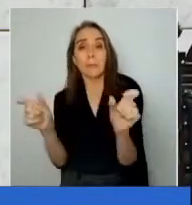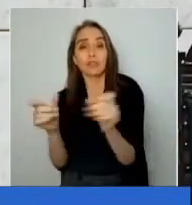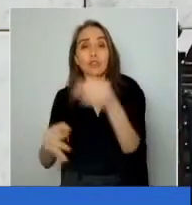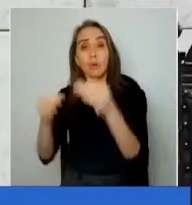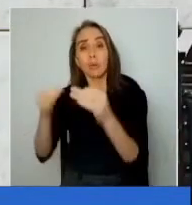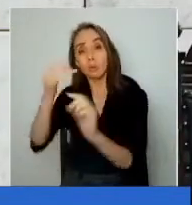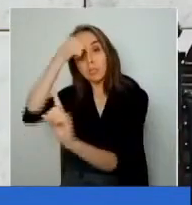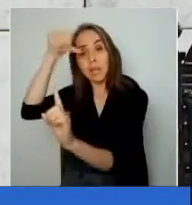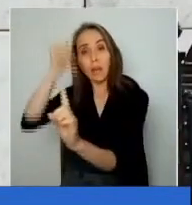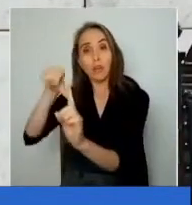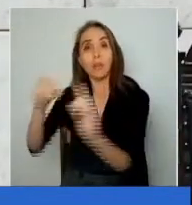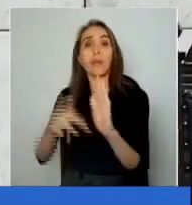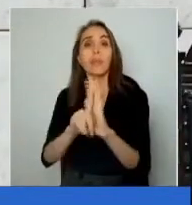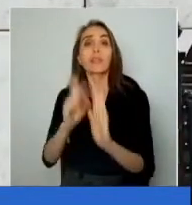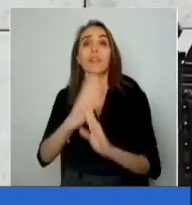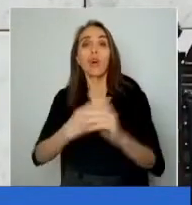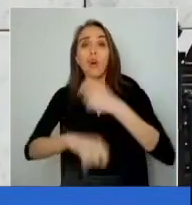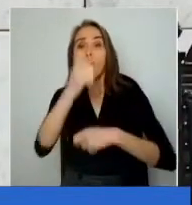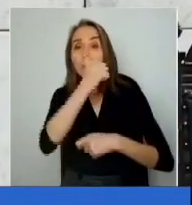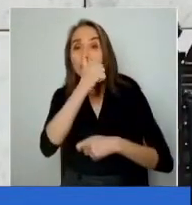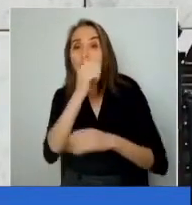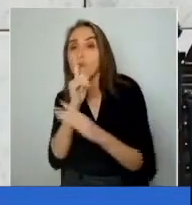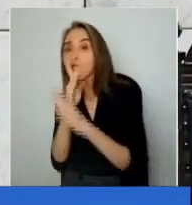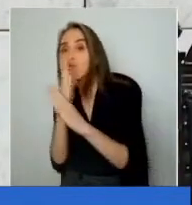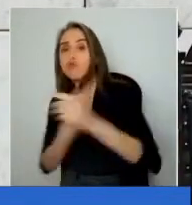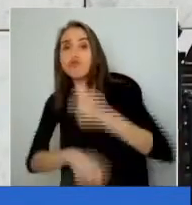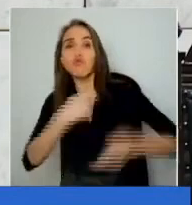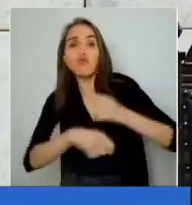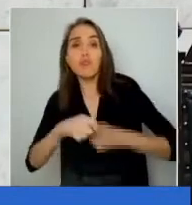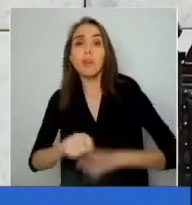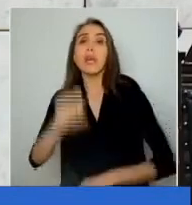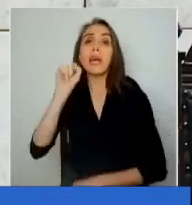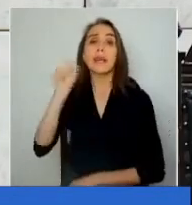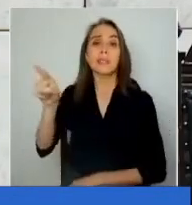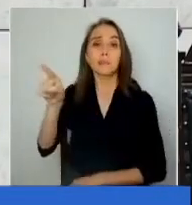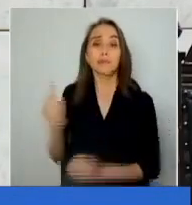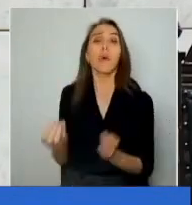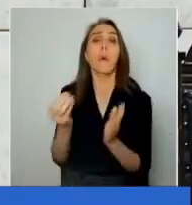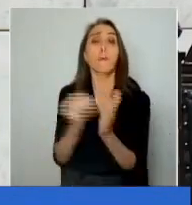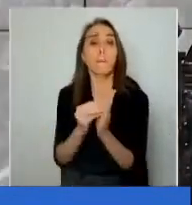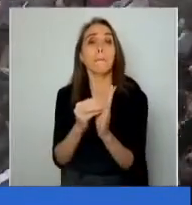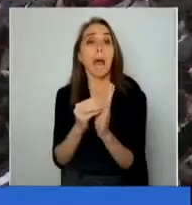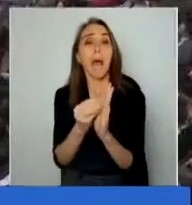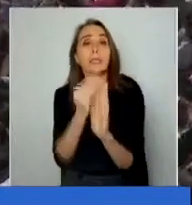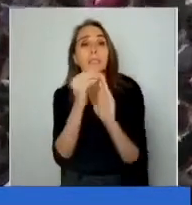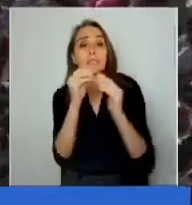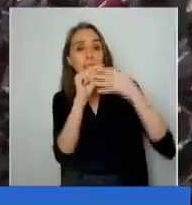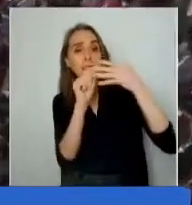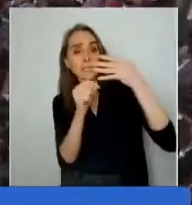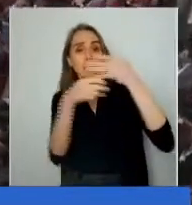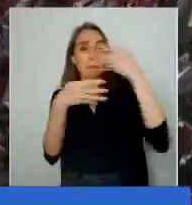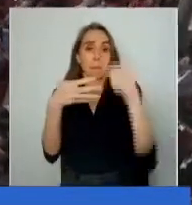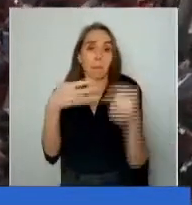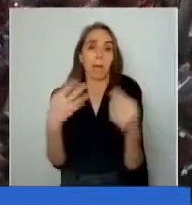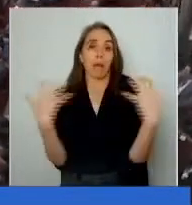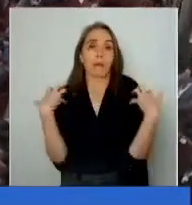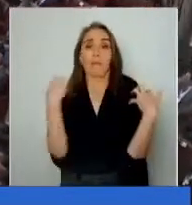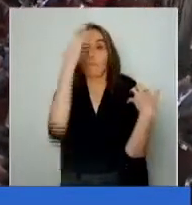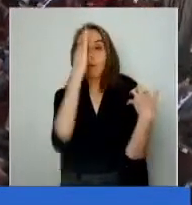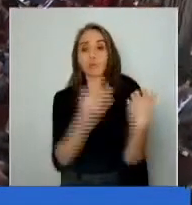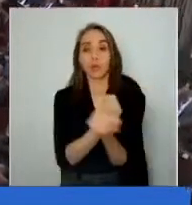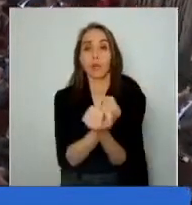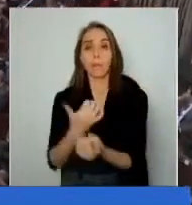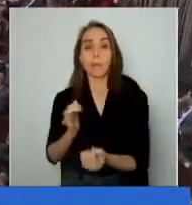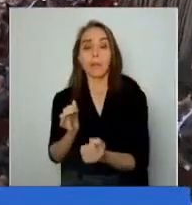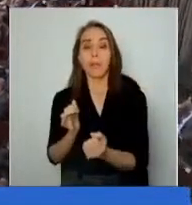el delito de drogas o contrabando ampliamos también la Facultad de carabineros y de la pdi en el control preventivo